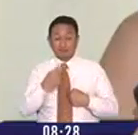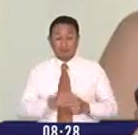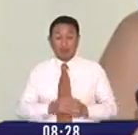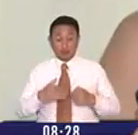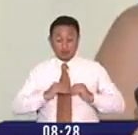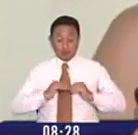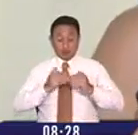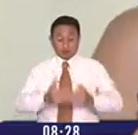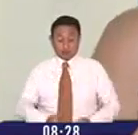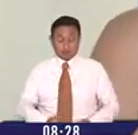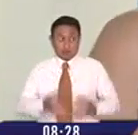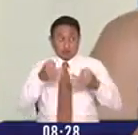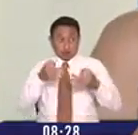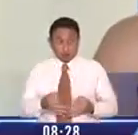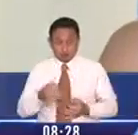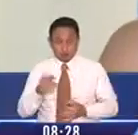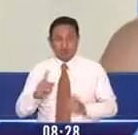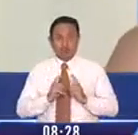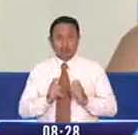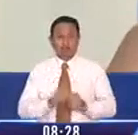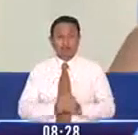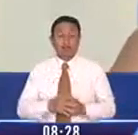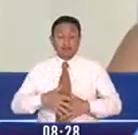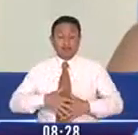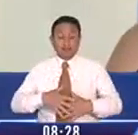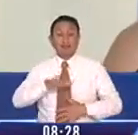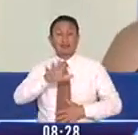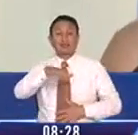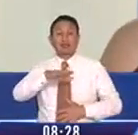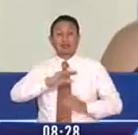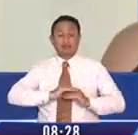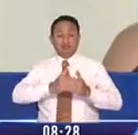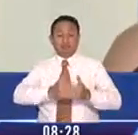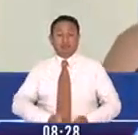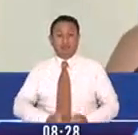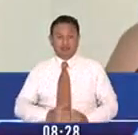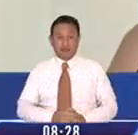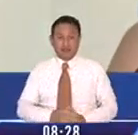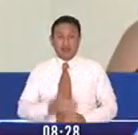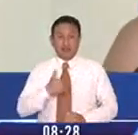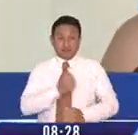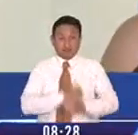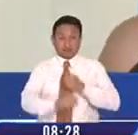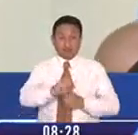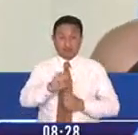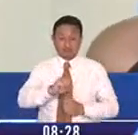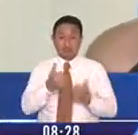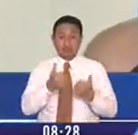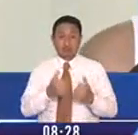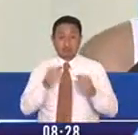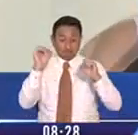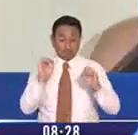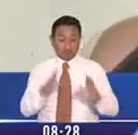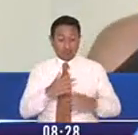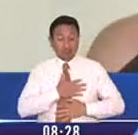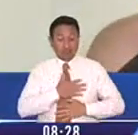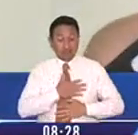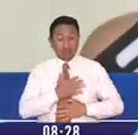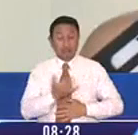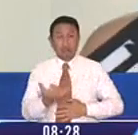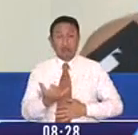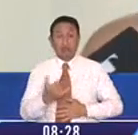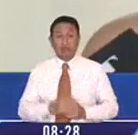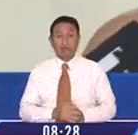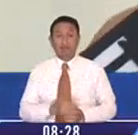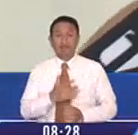de gestación, cuando tenía 5 meses de embarazo, pero tuve a mi hija, es un milagro para mí y hoy en día